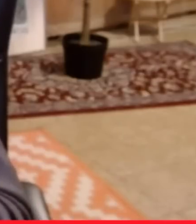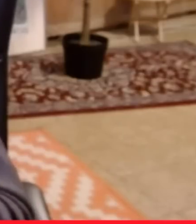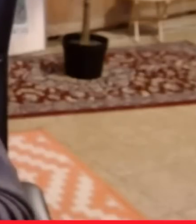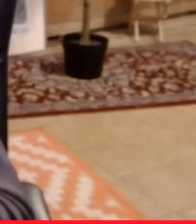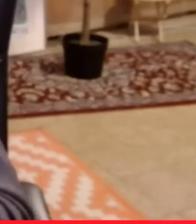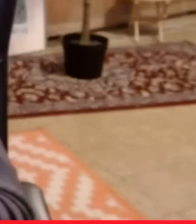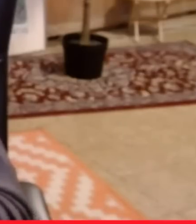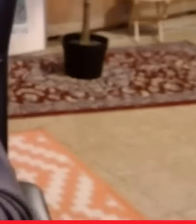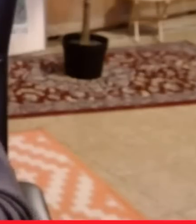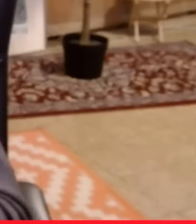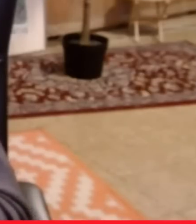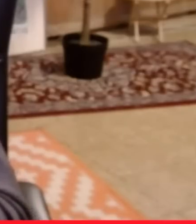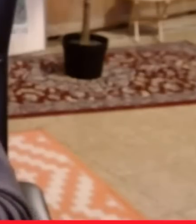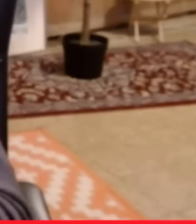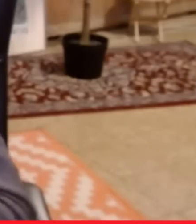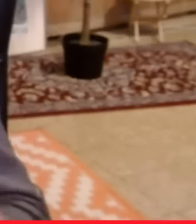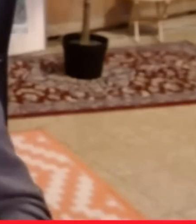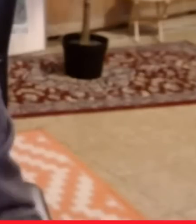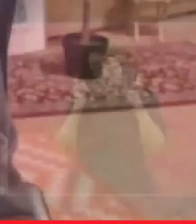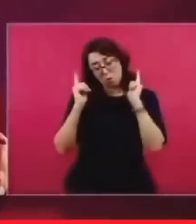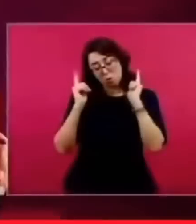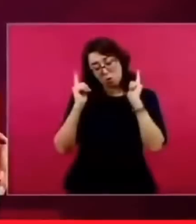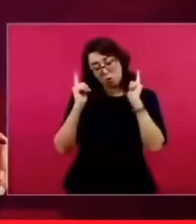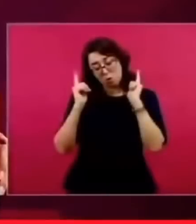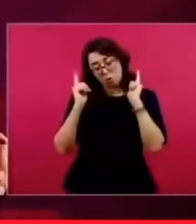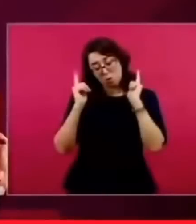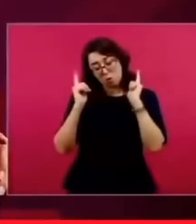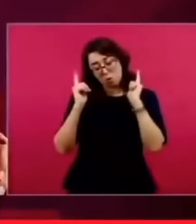a campañas tan ruines como la de Xóchitl Gálvez.